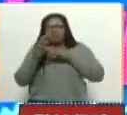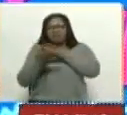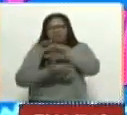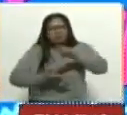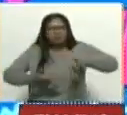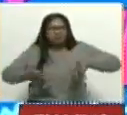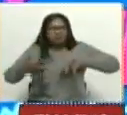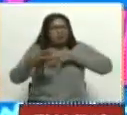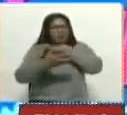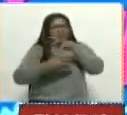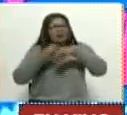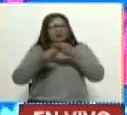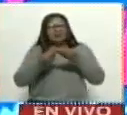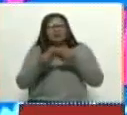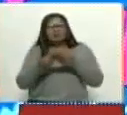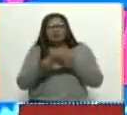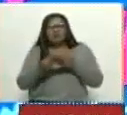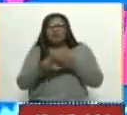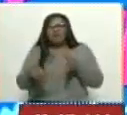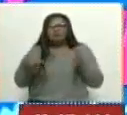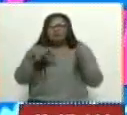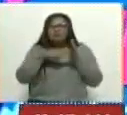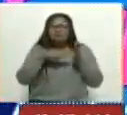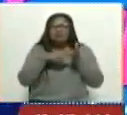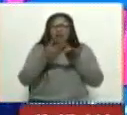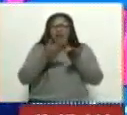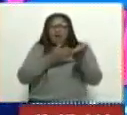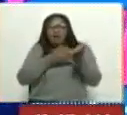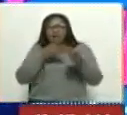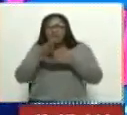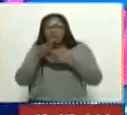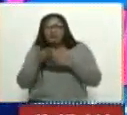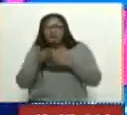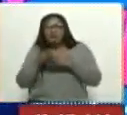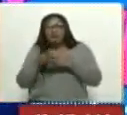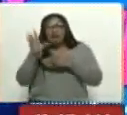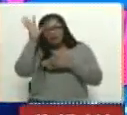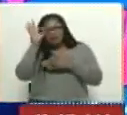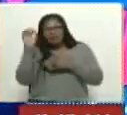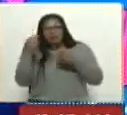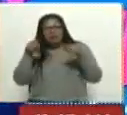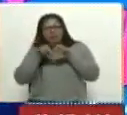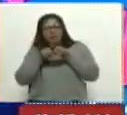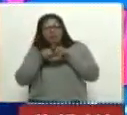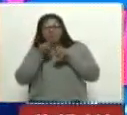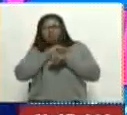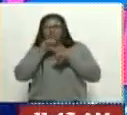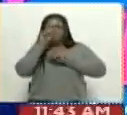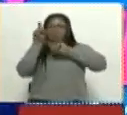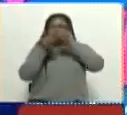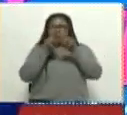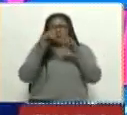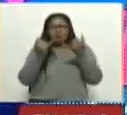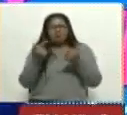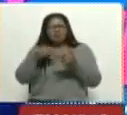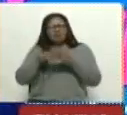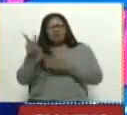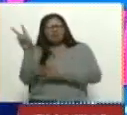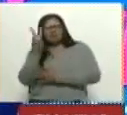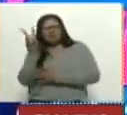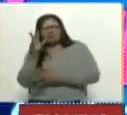que generó en Siria antes de invadir Afganistán preguntamos nosotros desde Venezuela